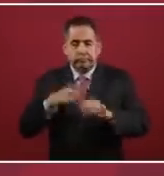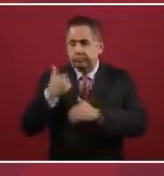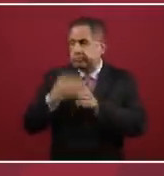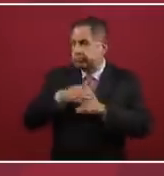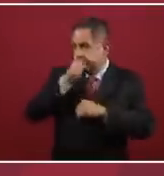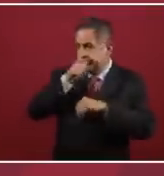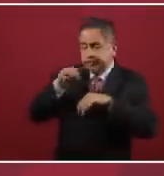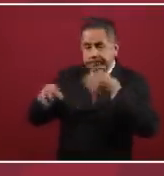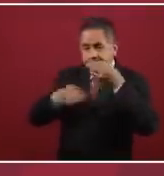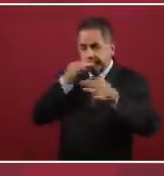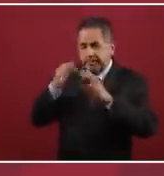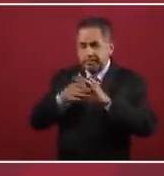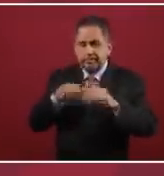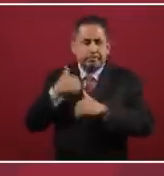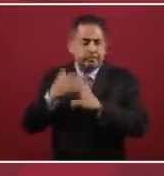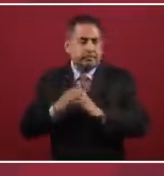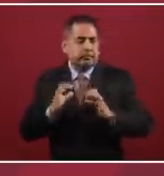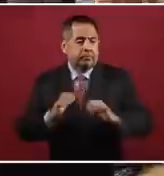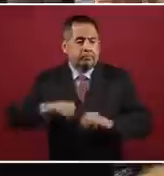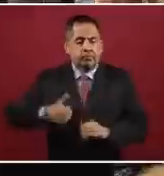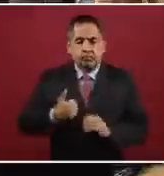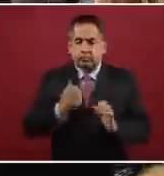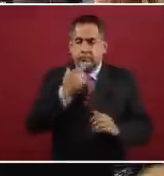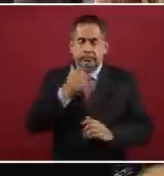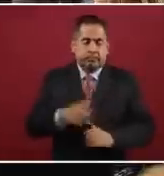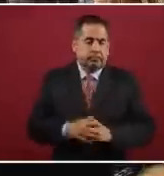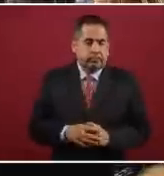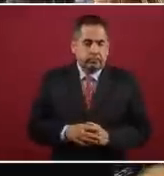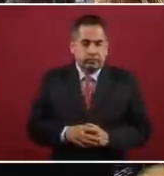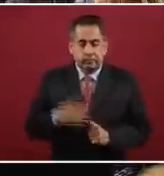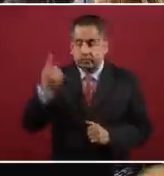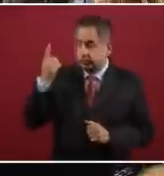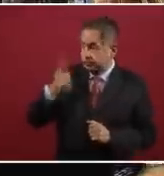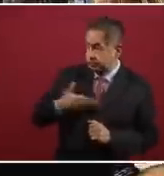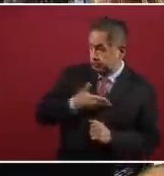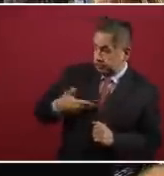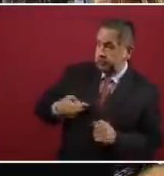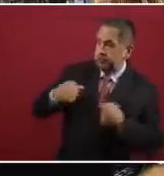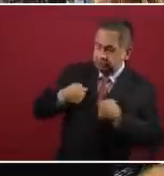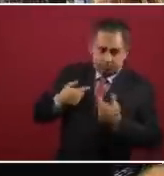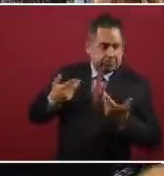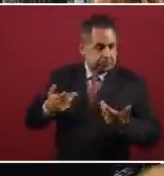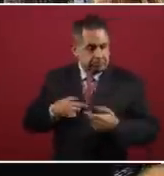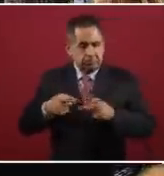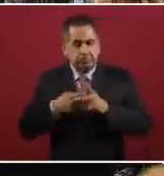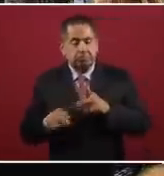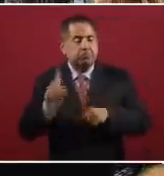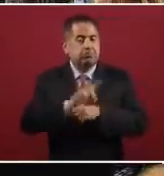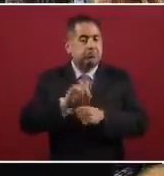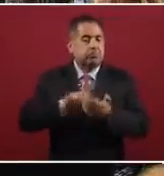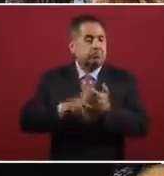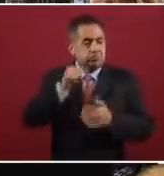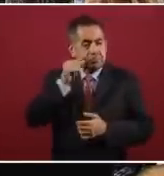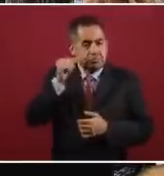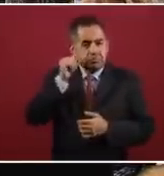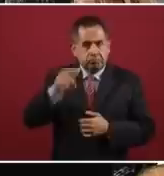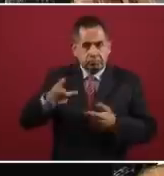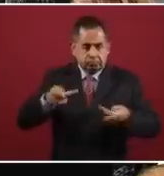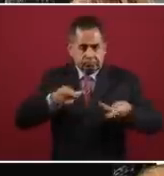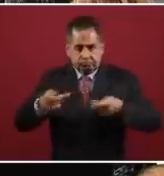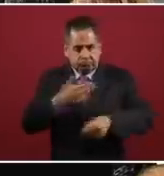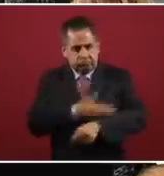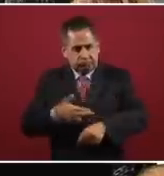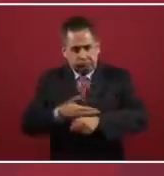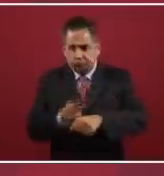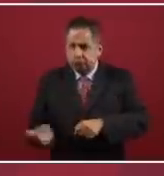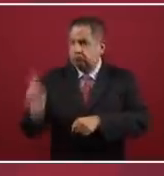y sobre todo a conservar mejor. De modo que, por instrucción del señor presidente y a partir del día de ayer, celebrando el